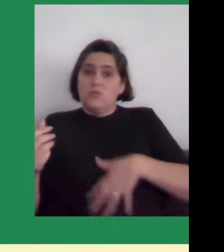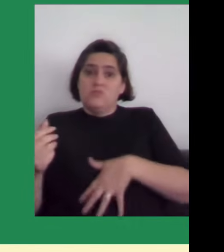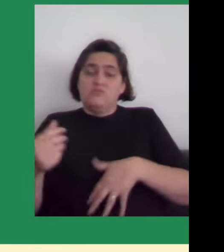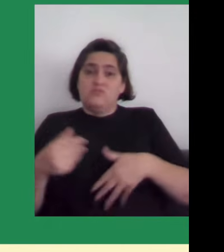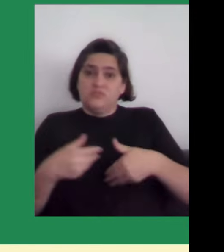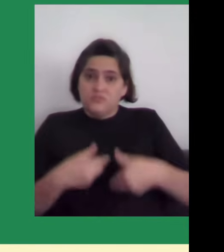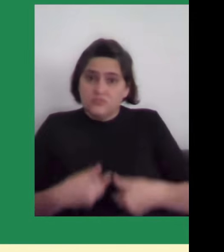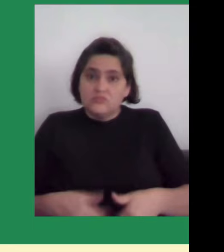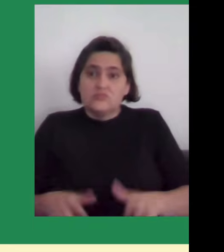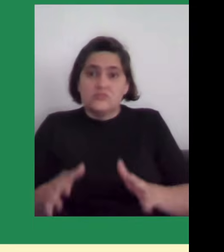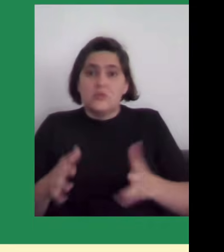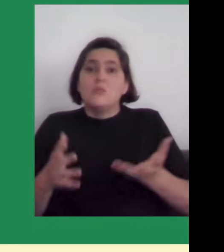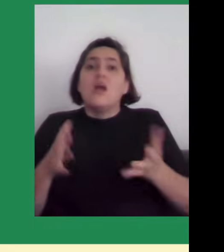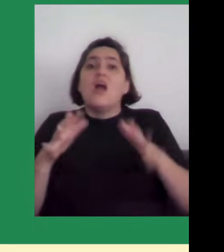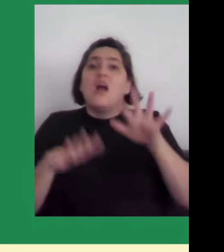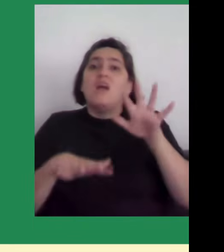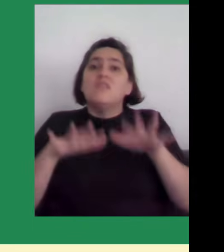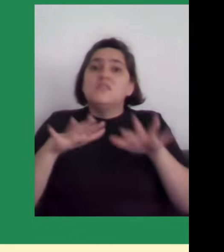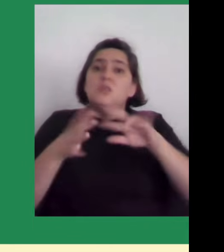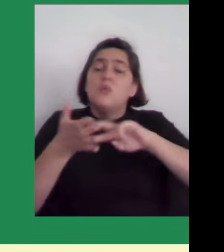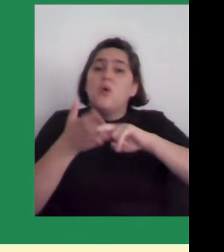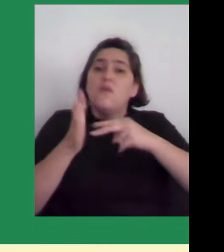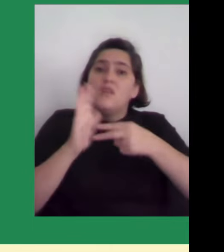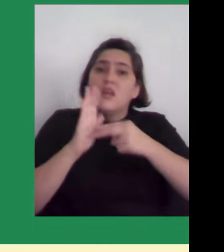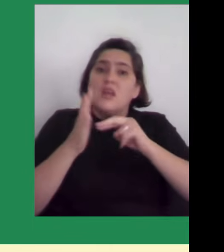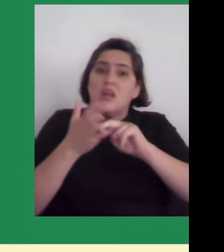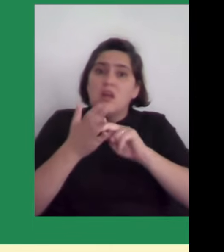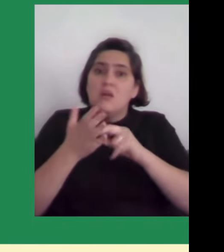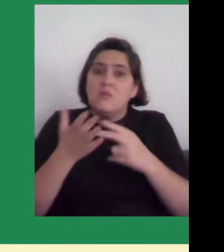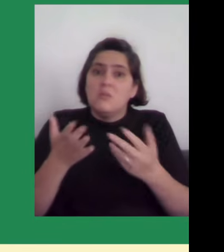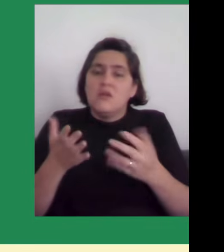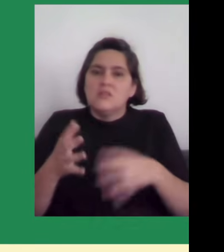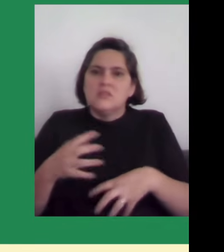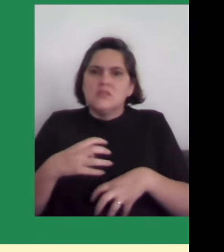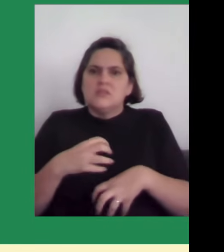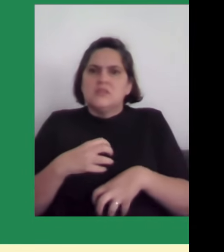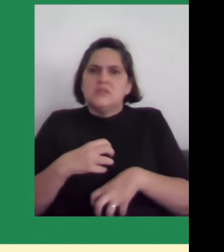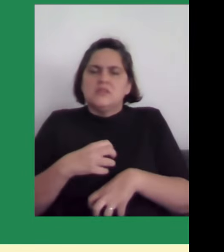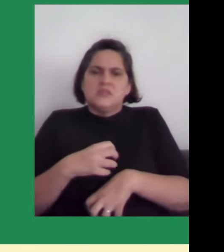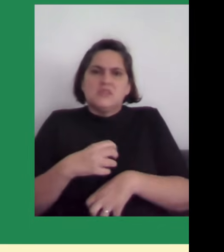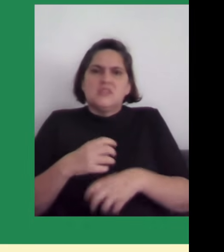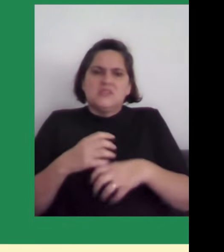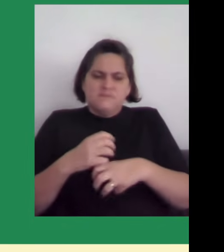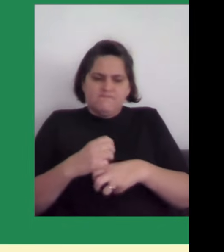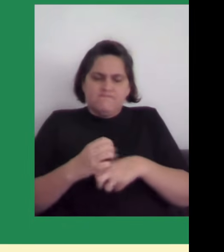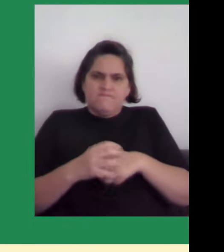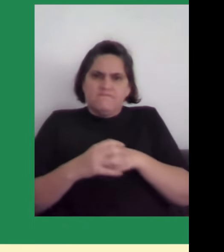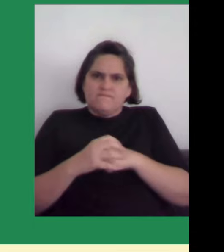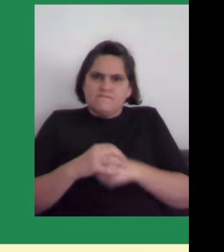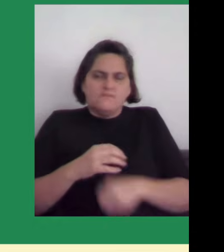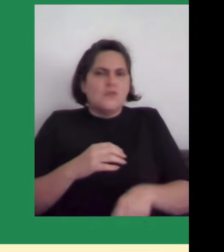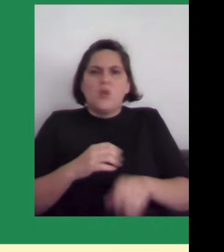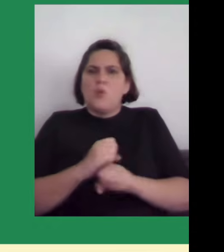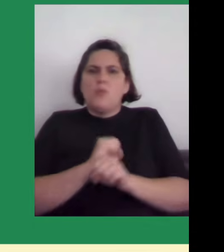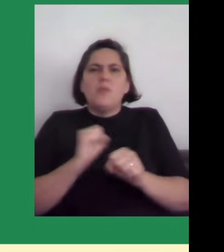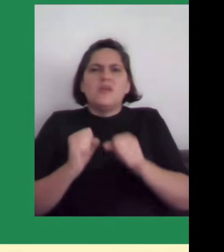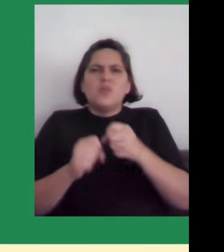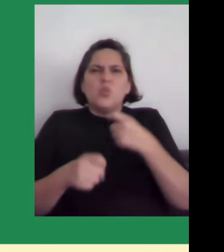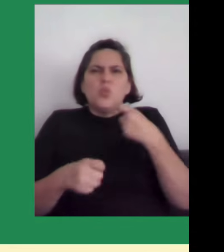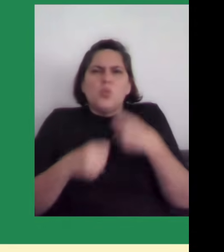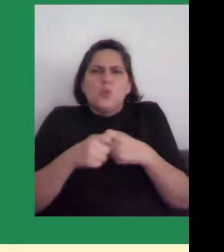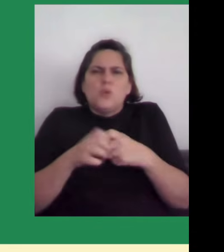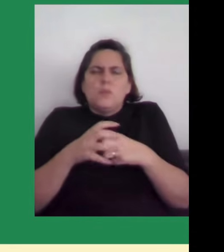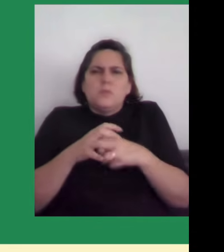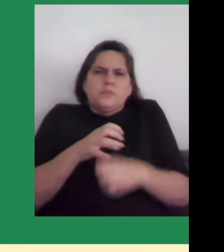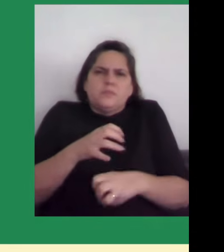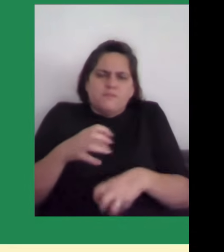muchas veces puede llegar a tener que se endurezca tanto la caquita que no pueda seguir, ¿no es cierto? Y se forme lo que se llama un fecaloma,